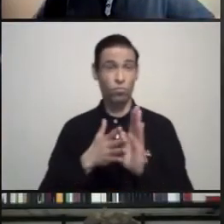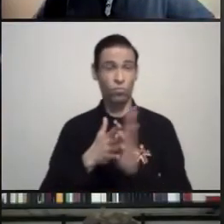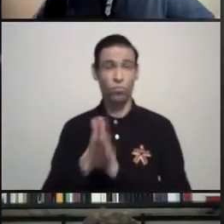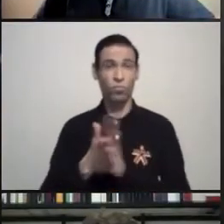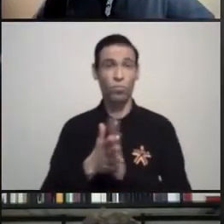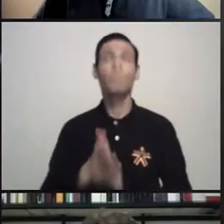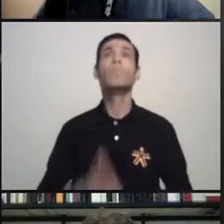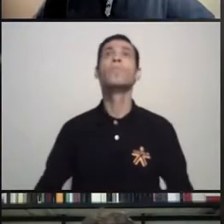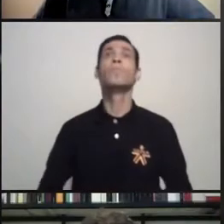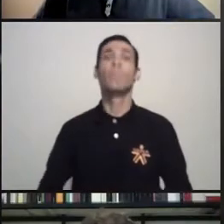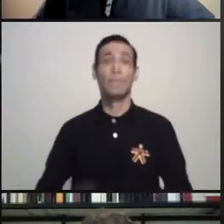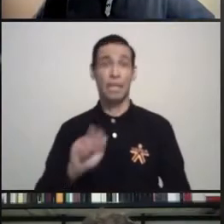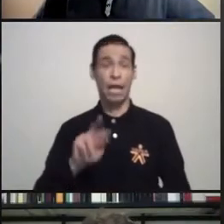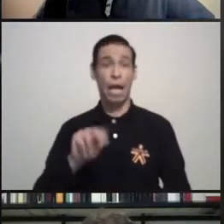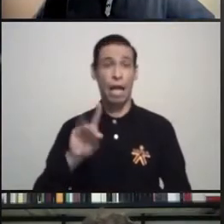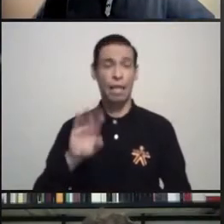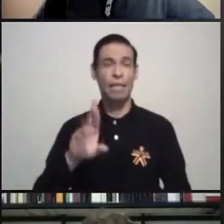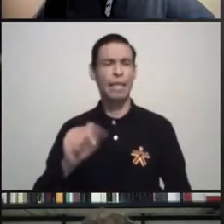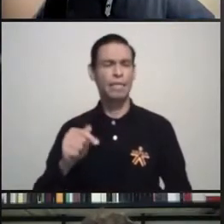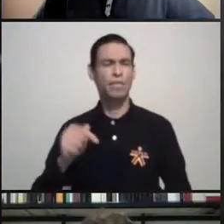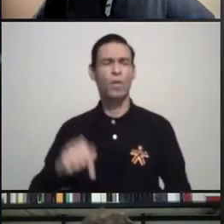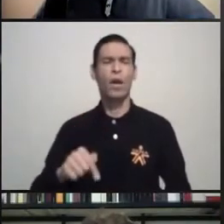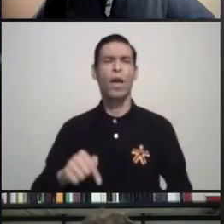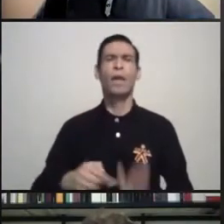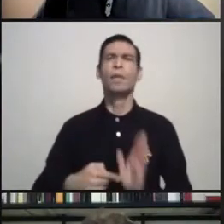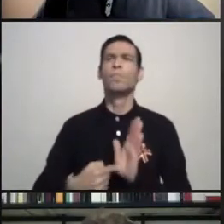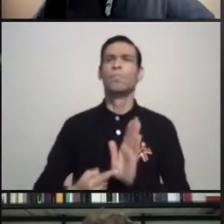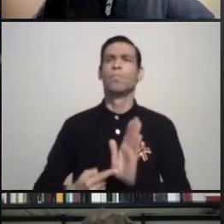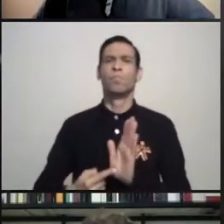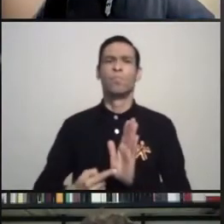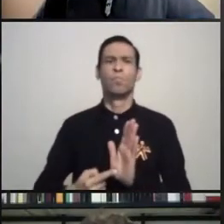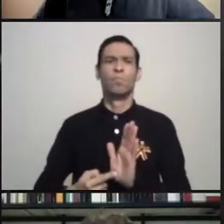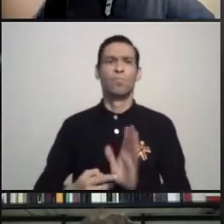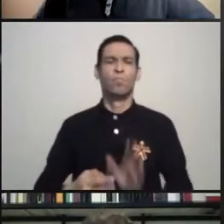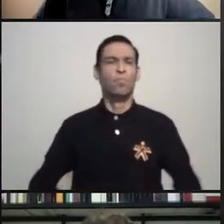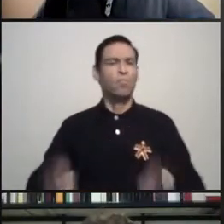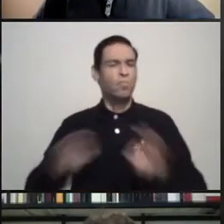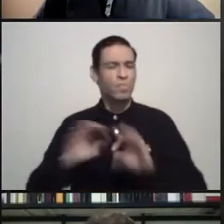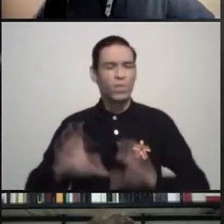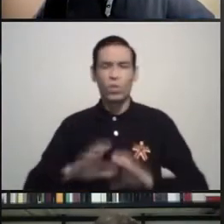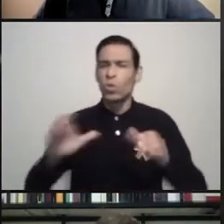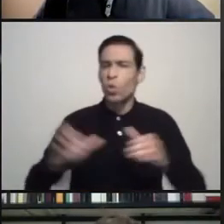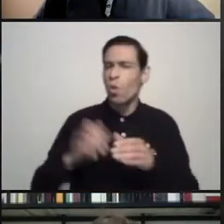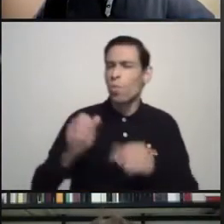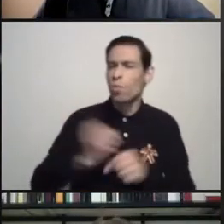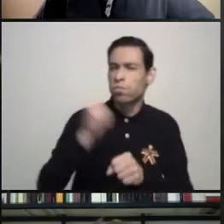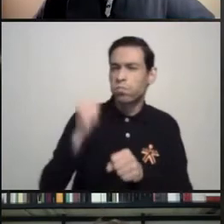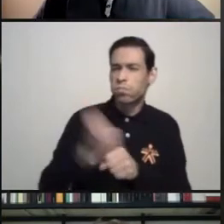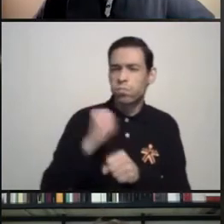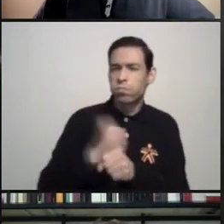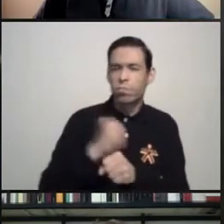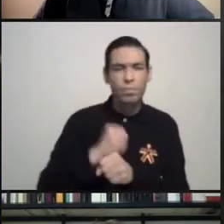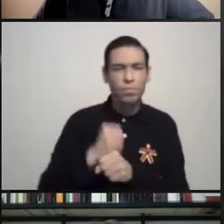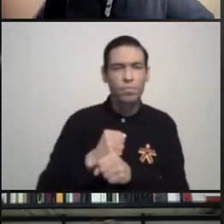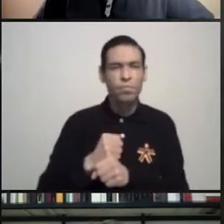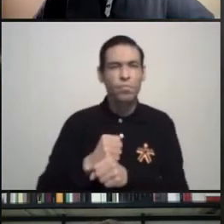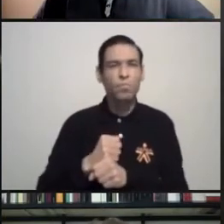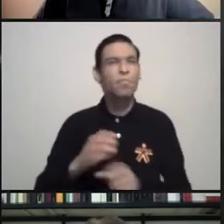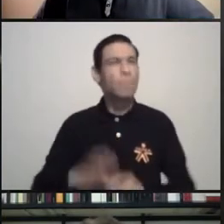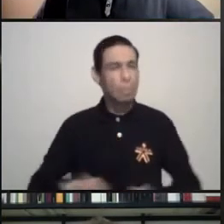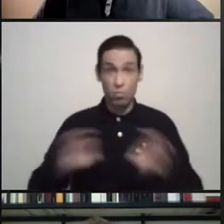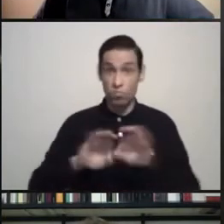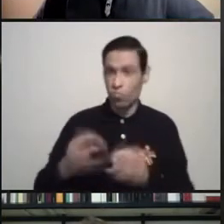destacó Andrés, que lo destacamos hoy juntos, es el trabajo en equipo. Yo creo que hoy uno se consigue unos buenos